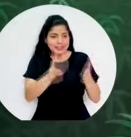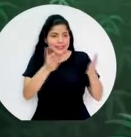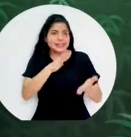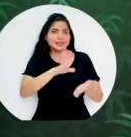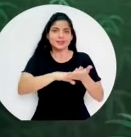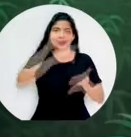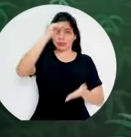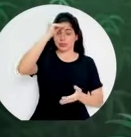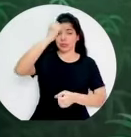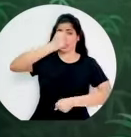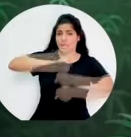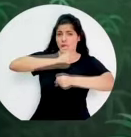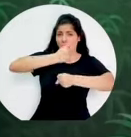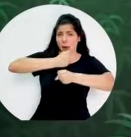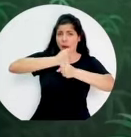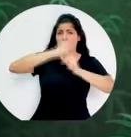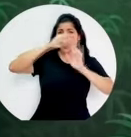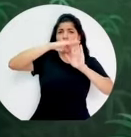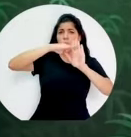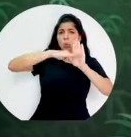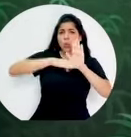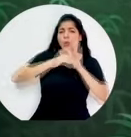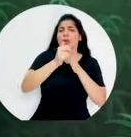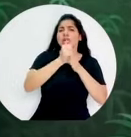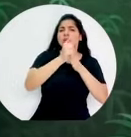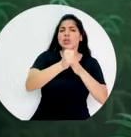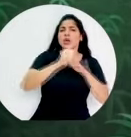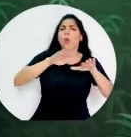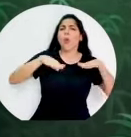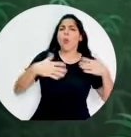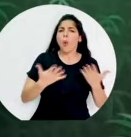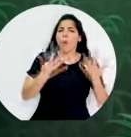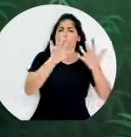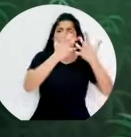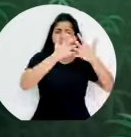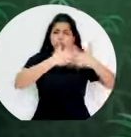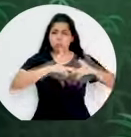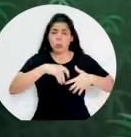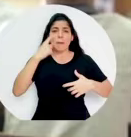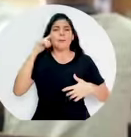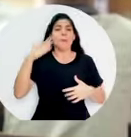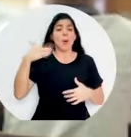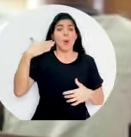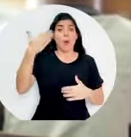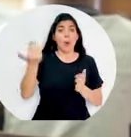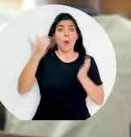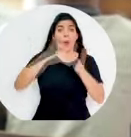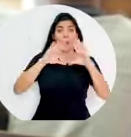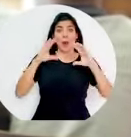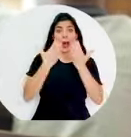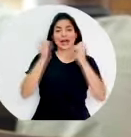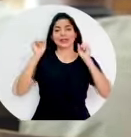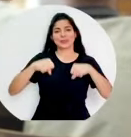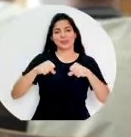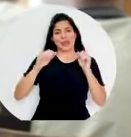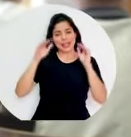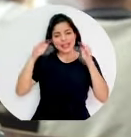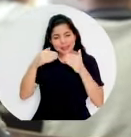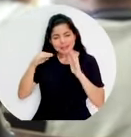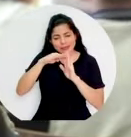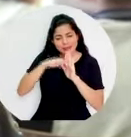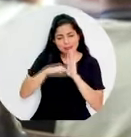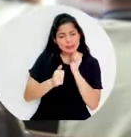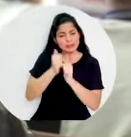generar el aprendizaje. Trabajamos una guía de articulación de manera que cuando entremos de nuevo a clases podamos enfocarnos